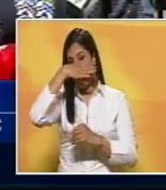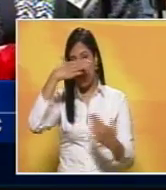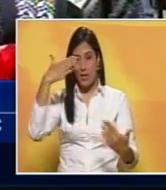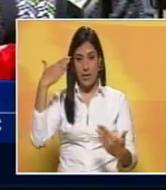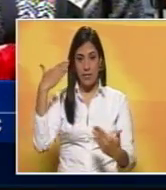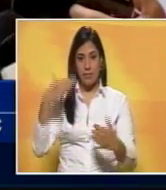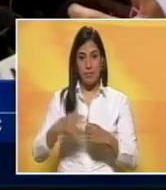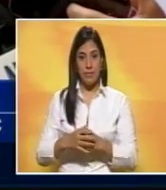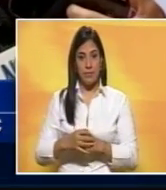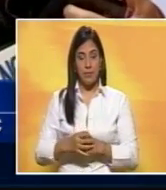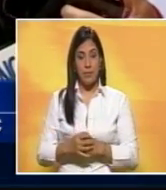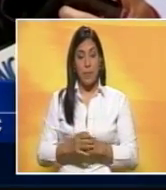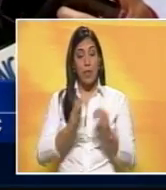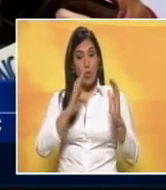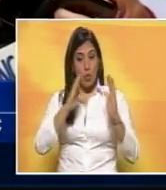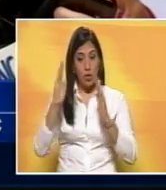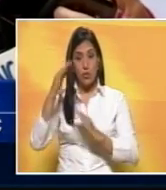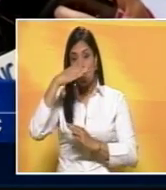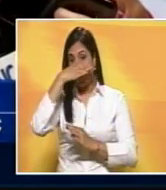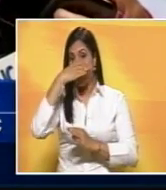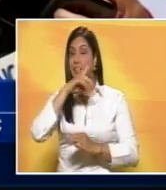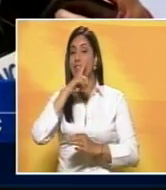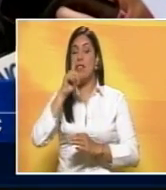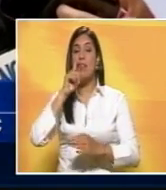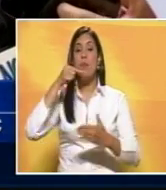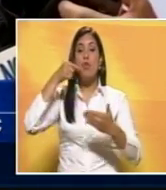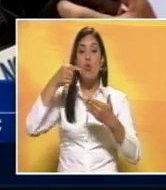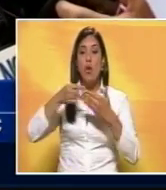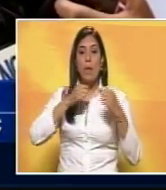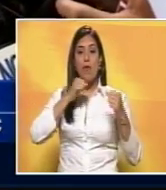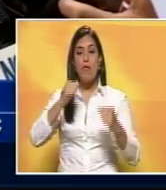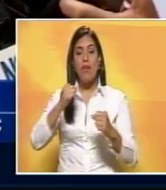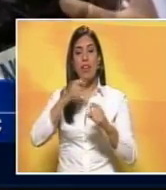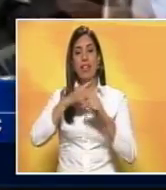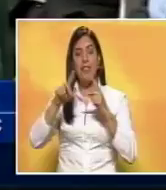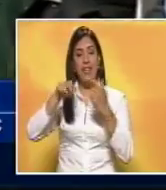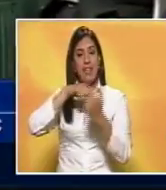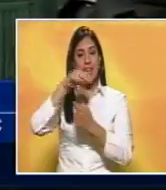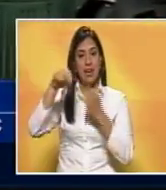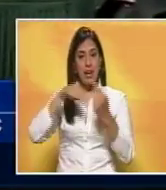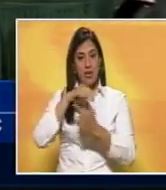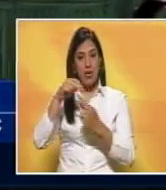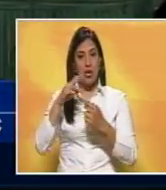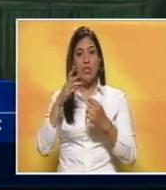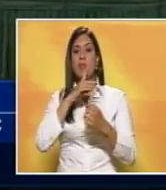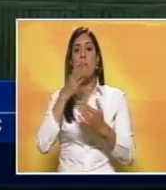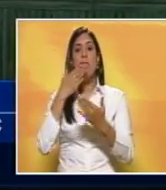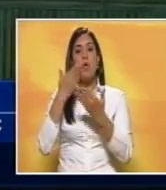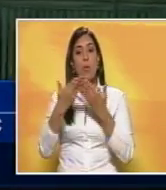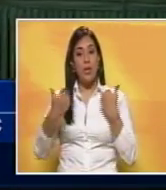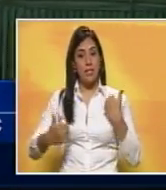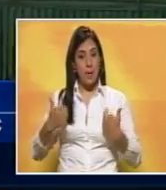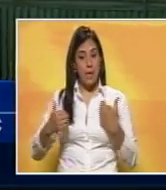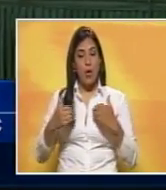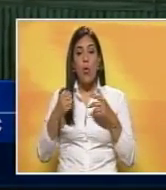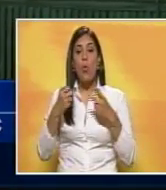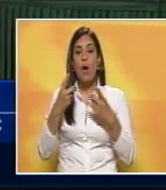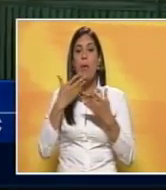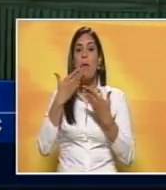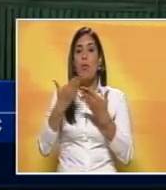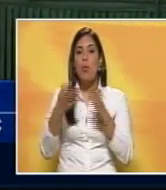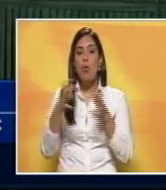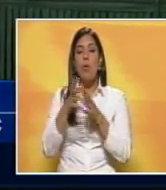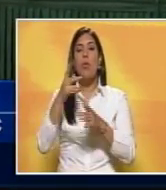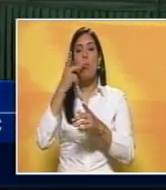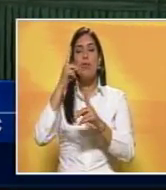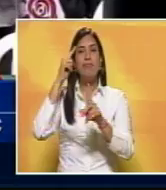FARC. La organización política, que lleva por nombre Fuerza Alternativa Revolucionaria del Común, presentará este miércoles su plataforma política